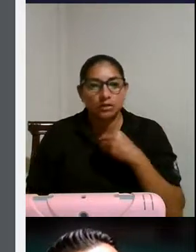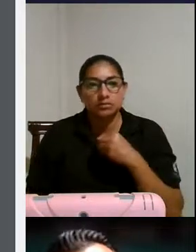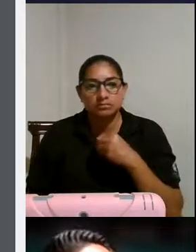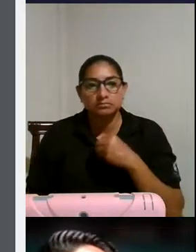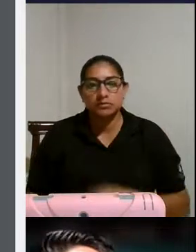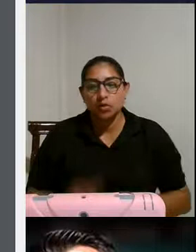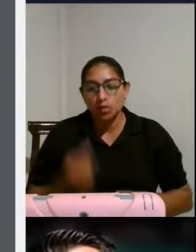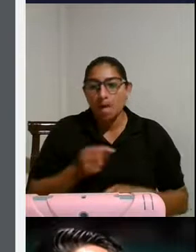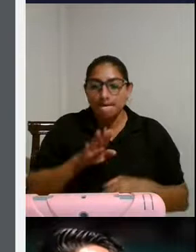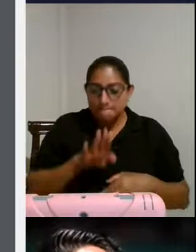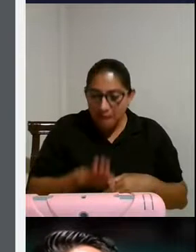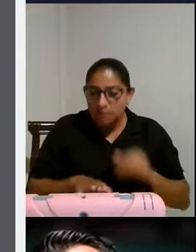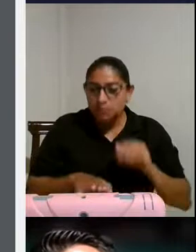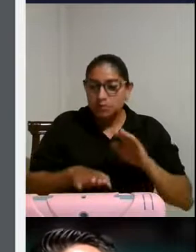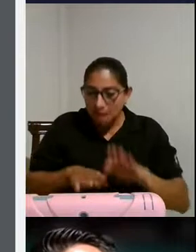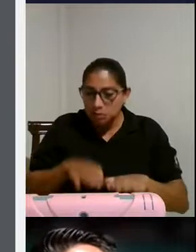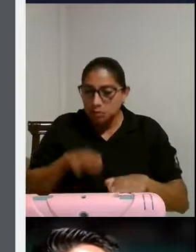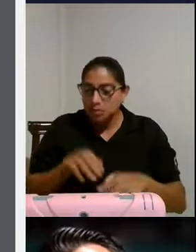Aquí lo que